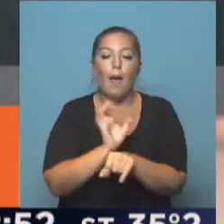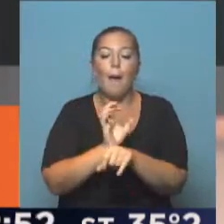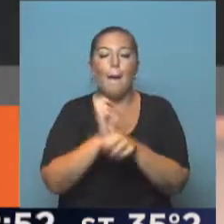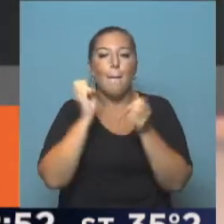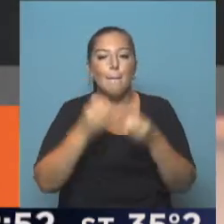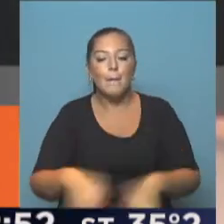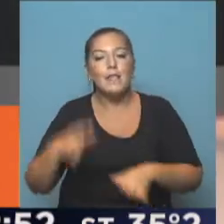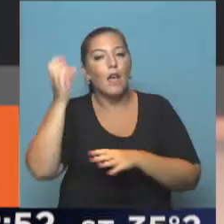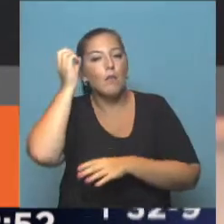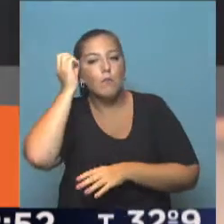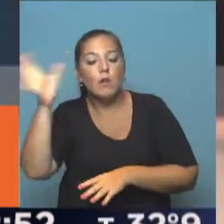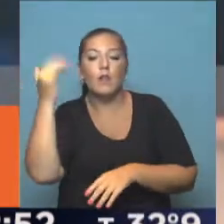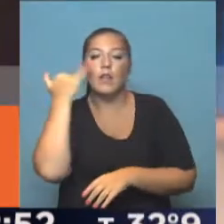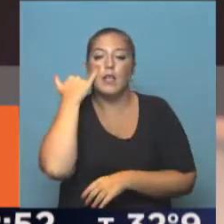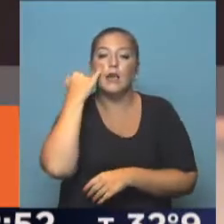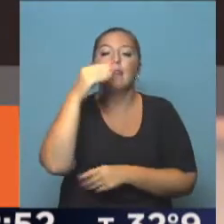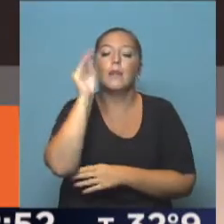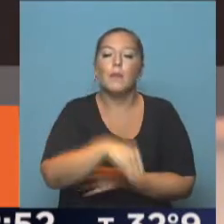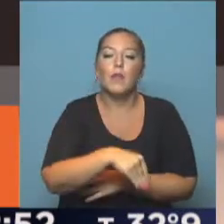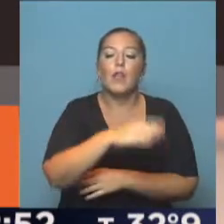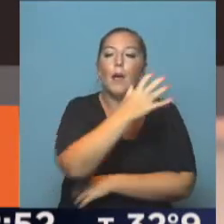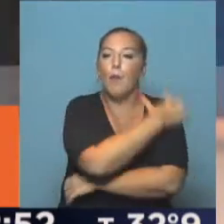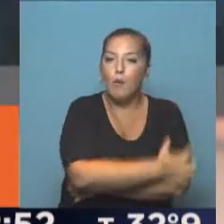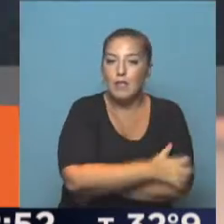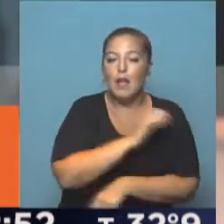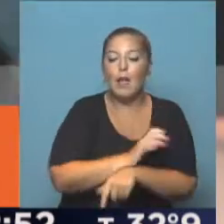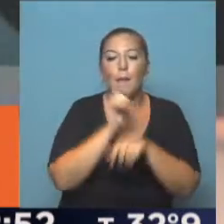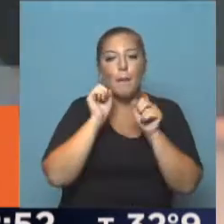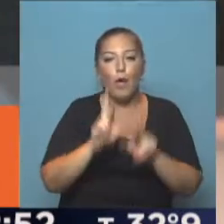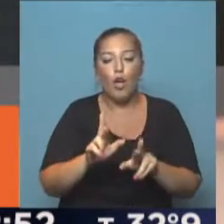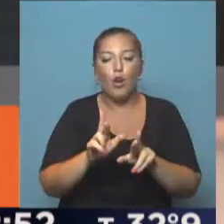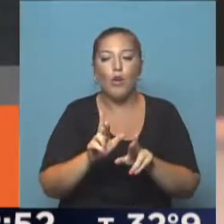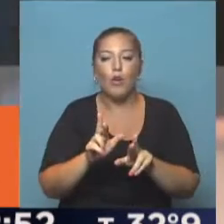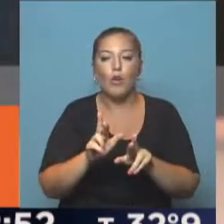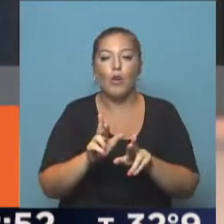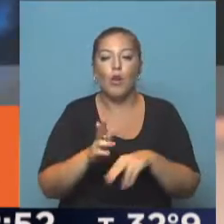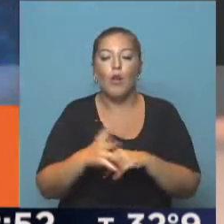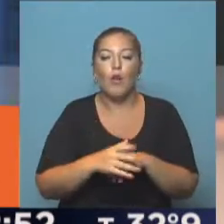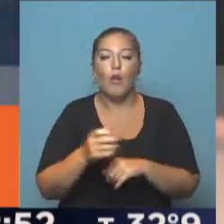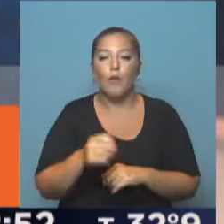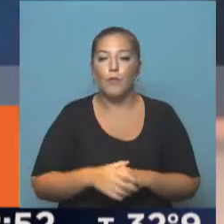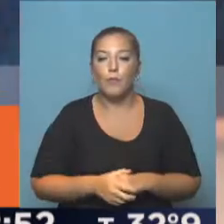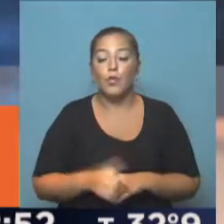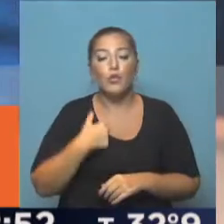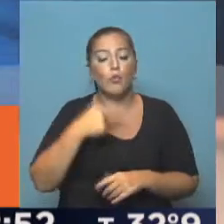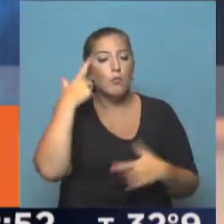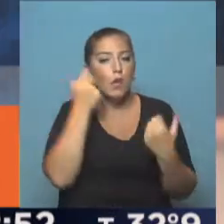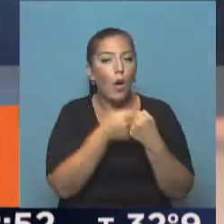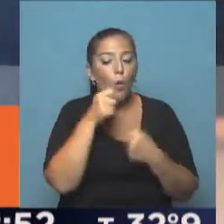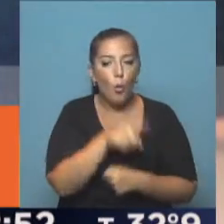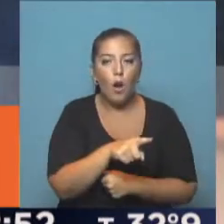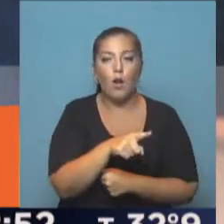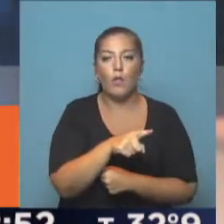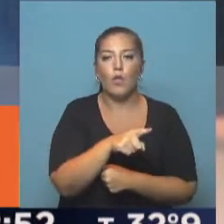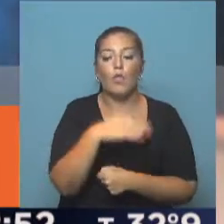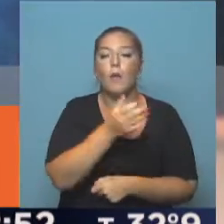caída de ciertos sectores en la pobreza, se han acentuado los elementos más autoritarios del régimen. Pero sin duda yo coincido con vos,